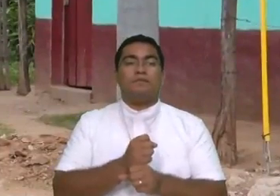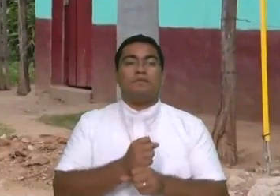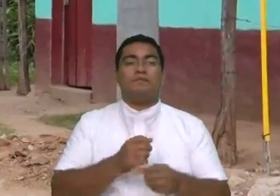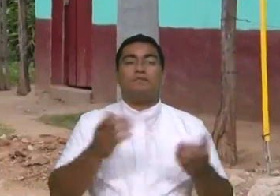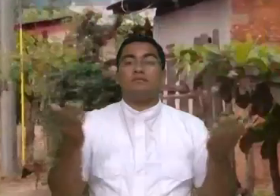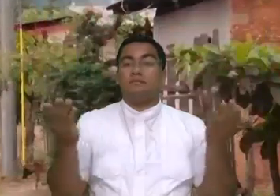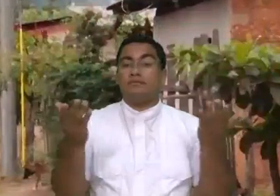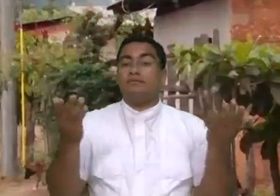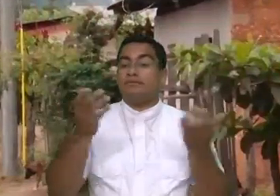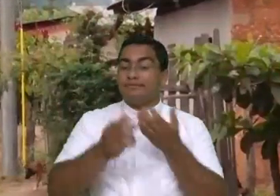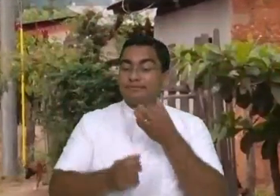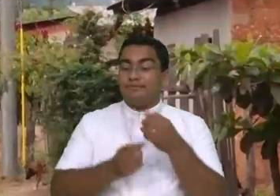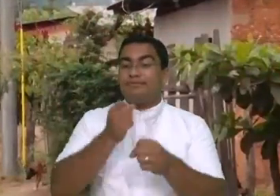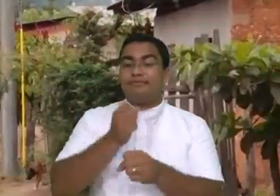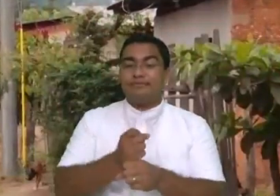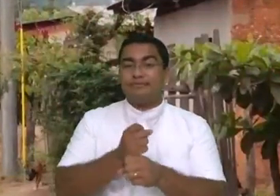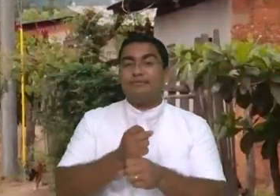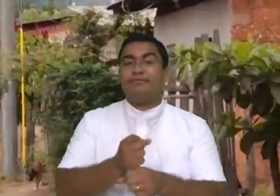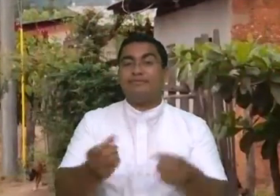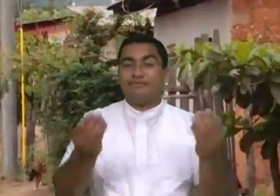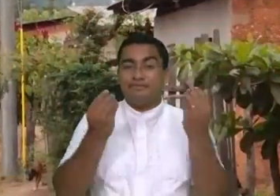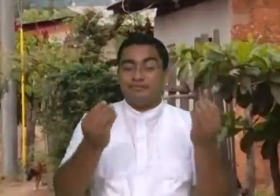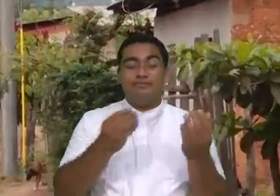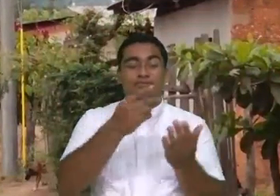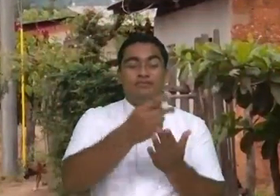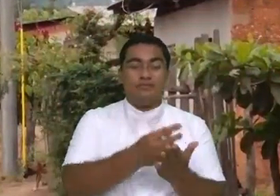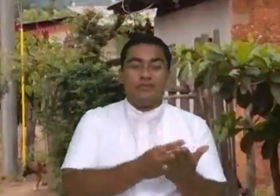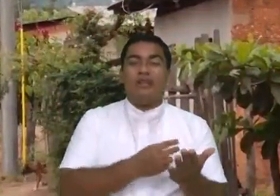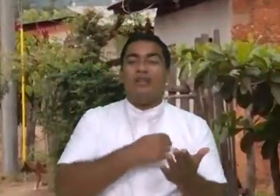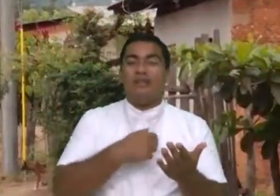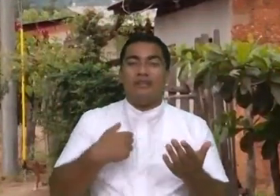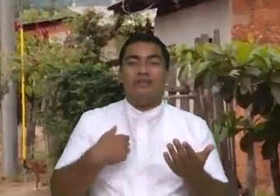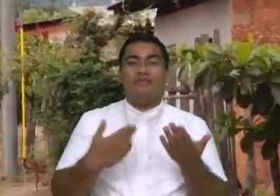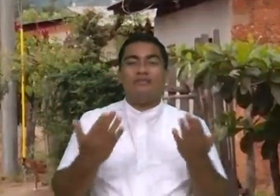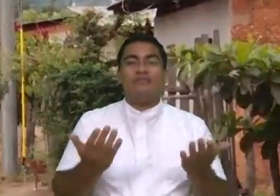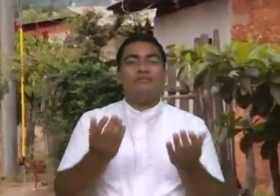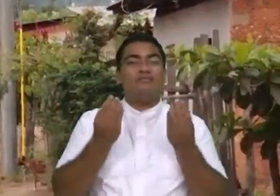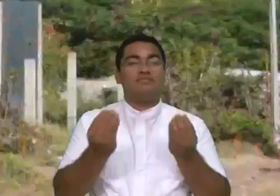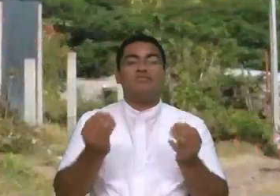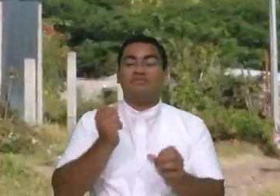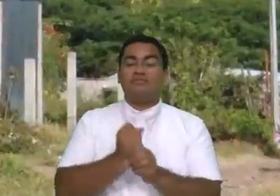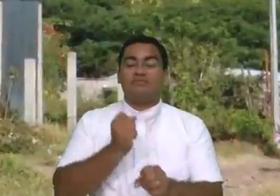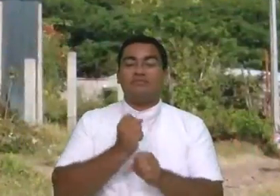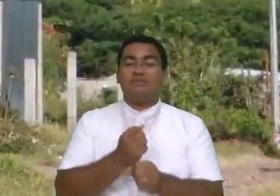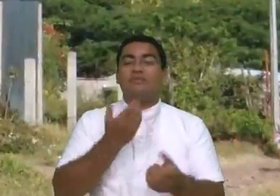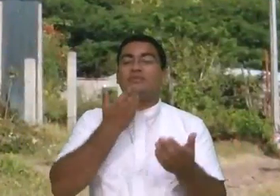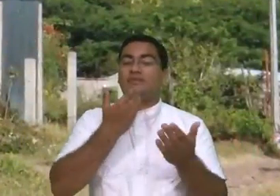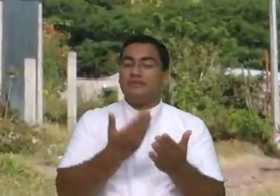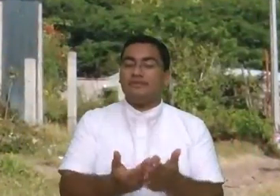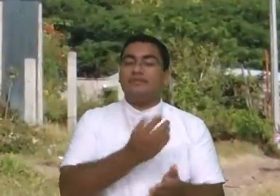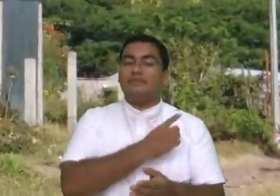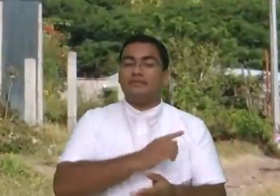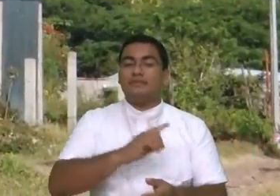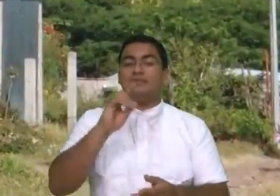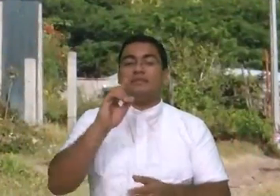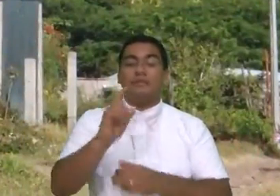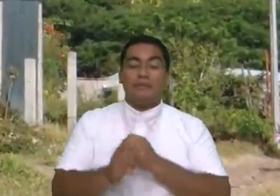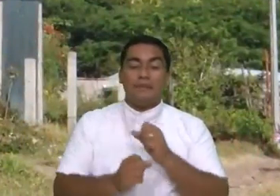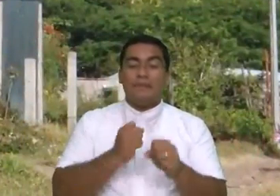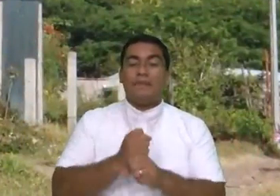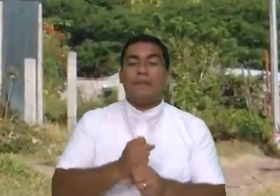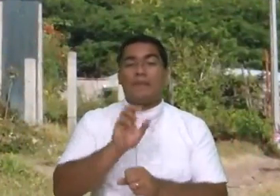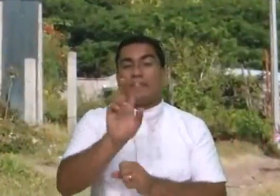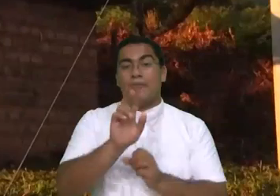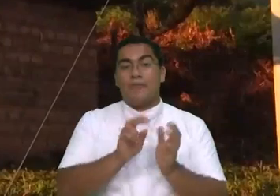año tenemos más proyectos que ejecutar, hay más trabajo, gracias a Dios, en este año 2020, si